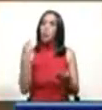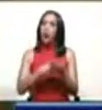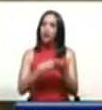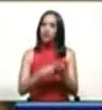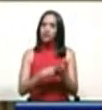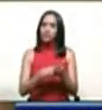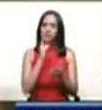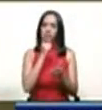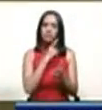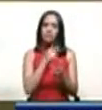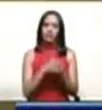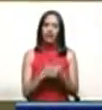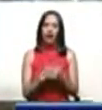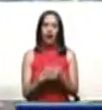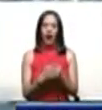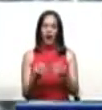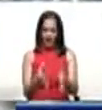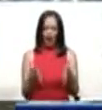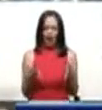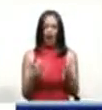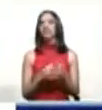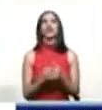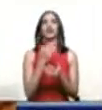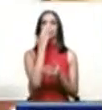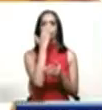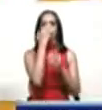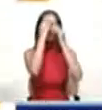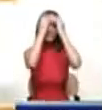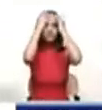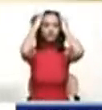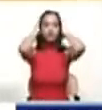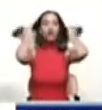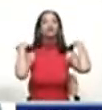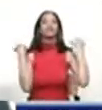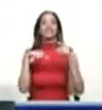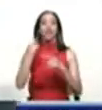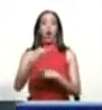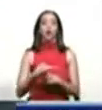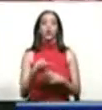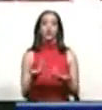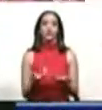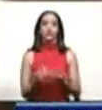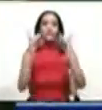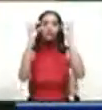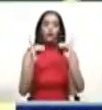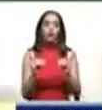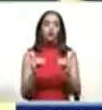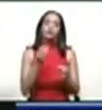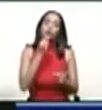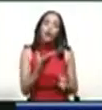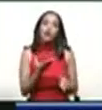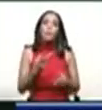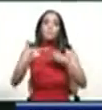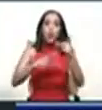el impuesto a las ganancias exorbitantes, entre otras medidas. Bueno, producto de